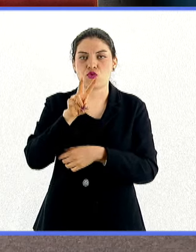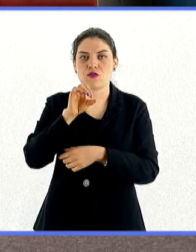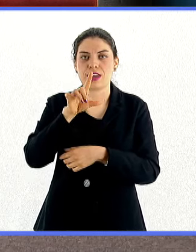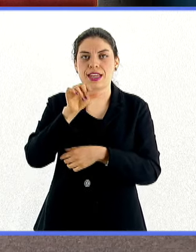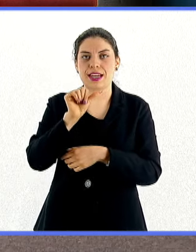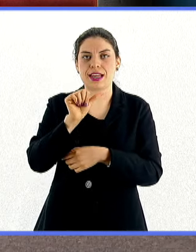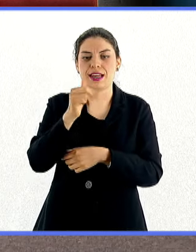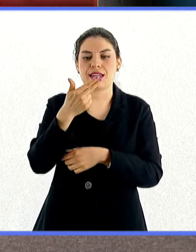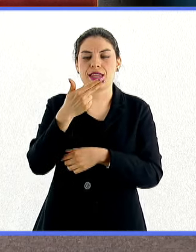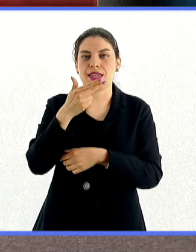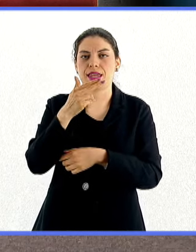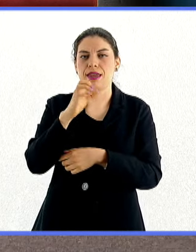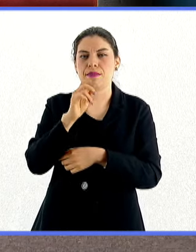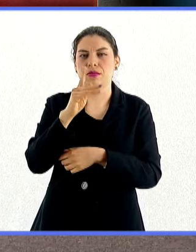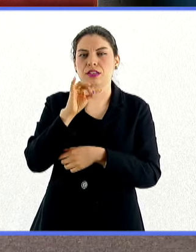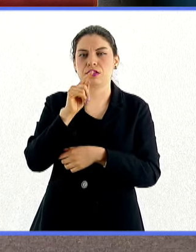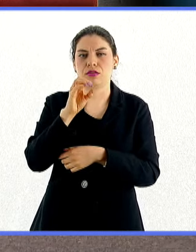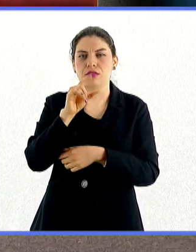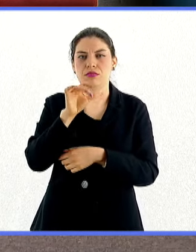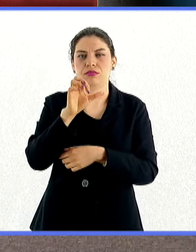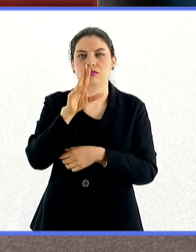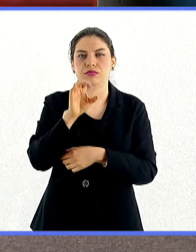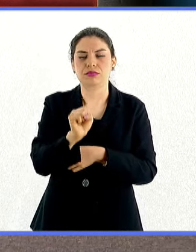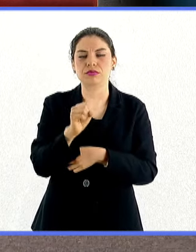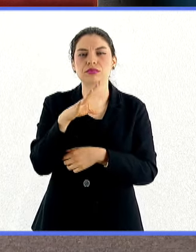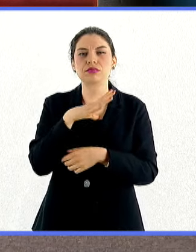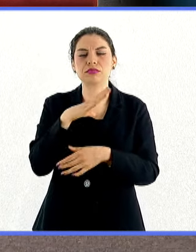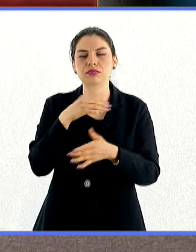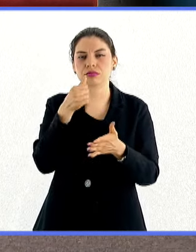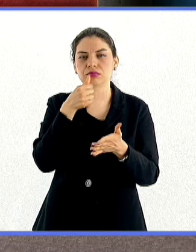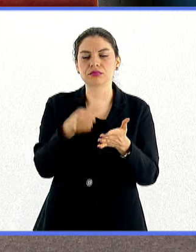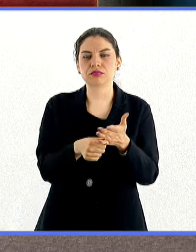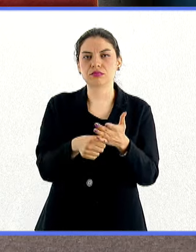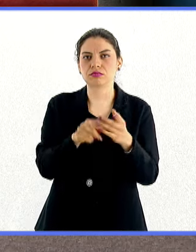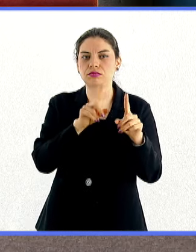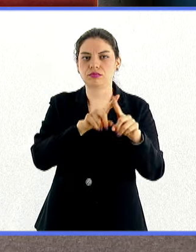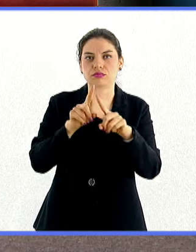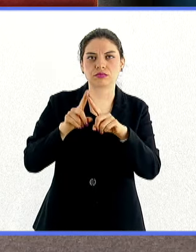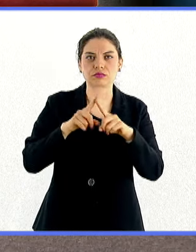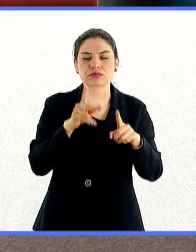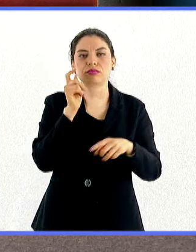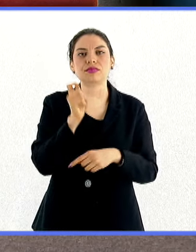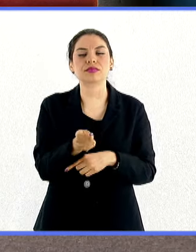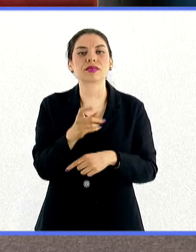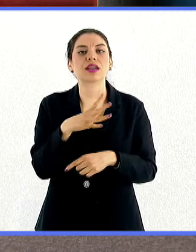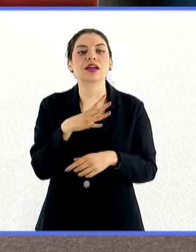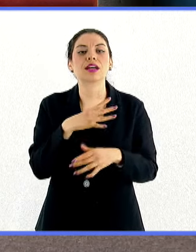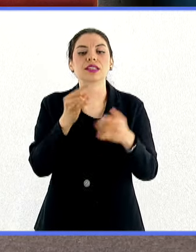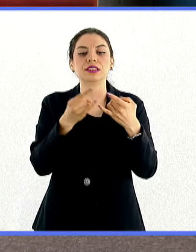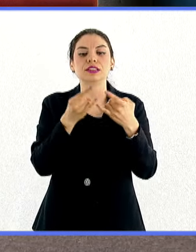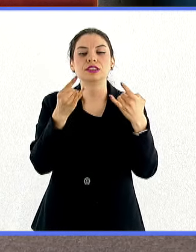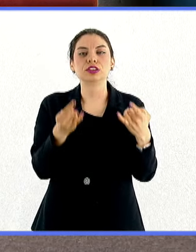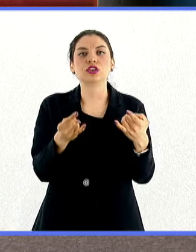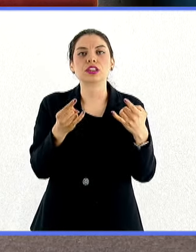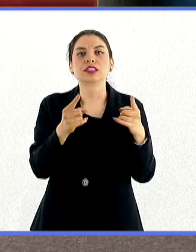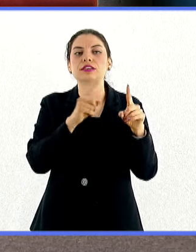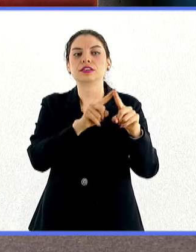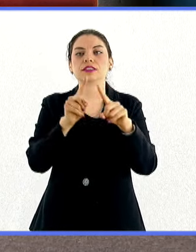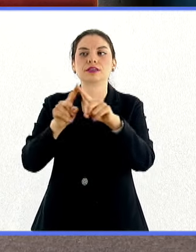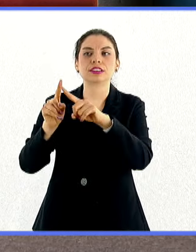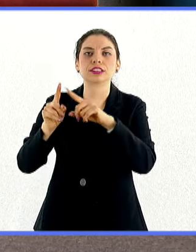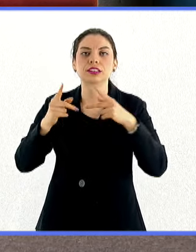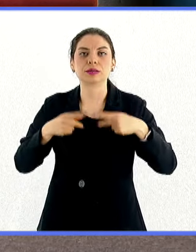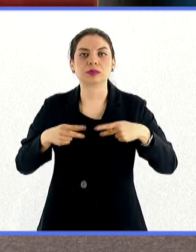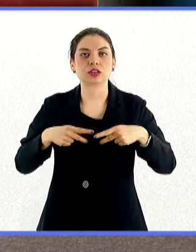que necesariamente las novelas epistolares, como están hechas de cartas, son novelas fraguadas entre muchas voces, yo ahí